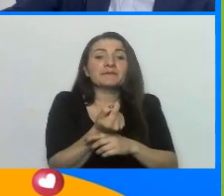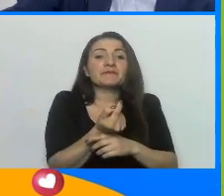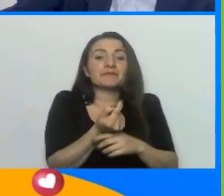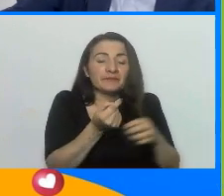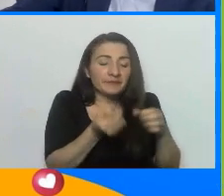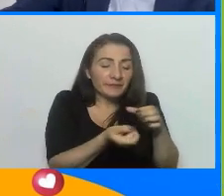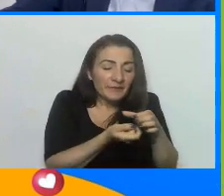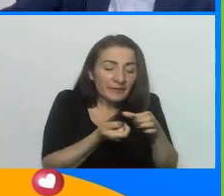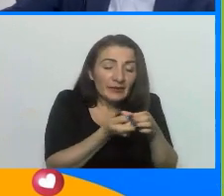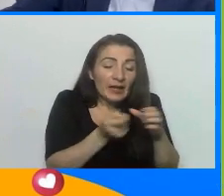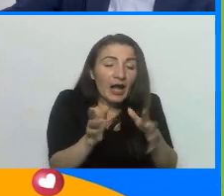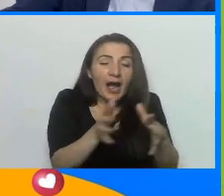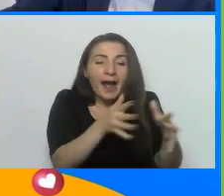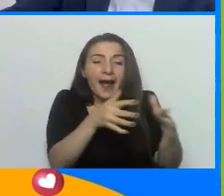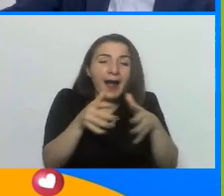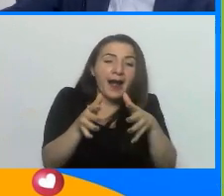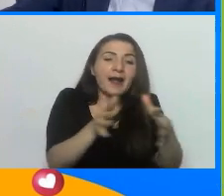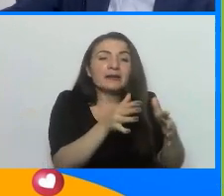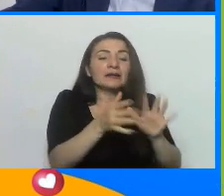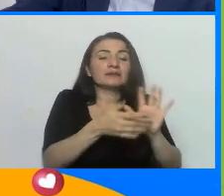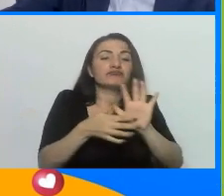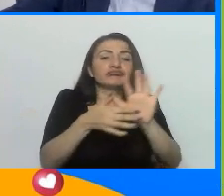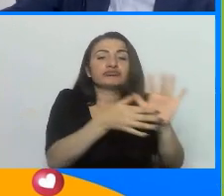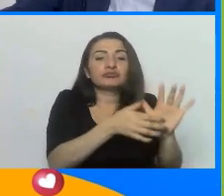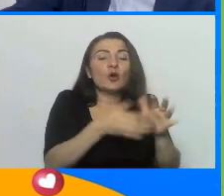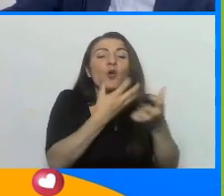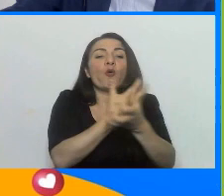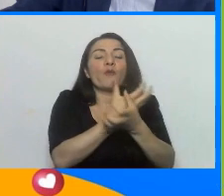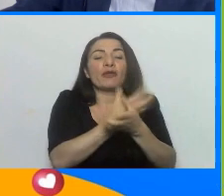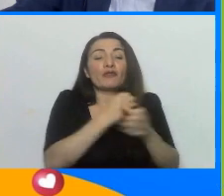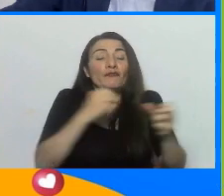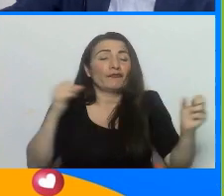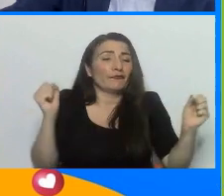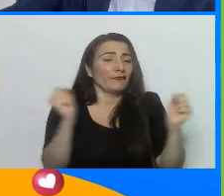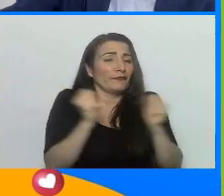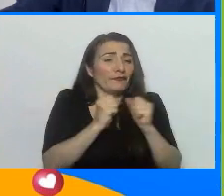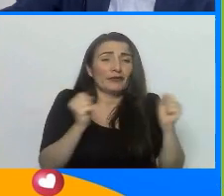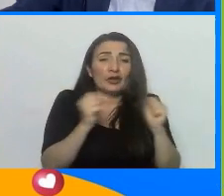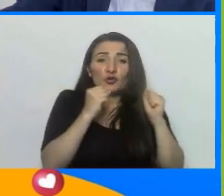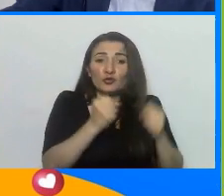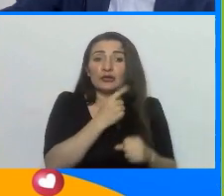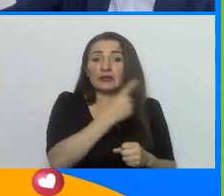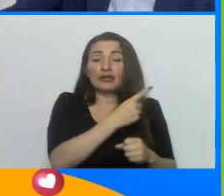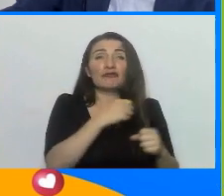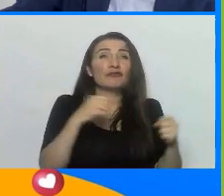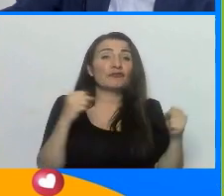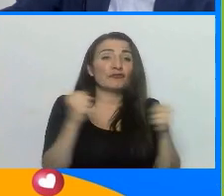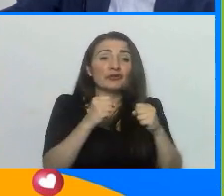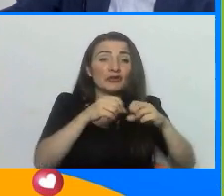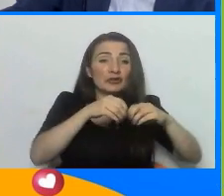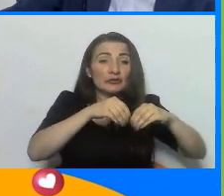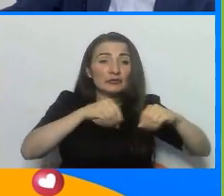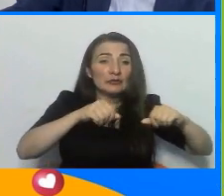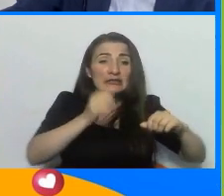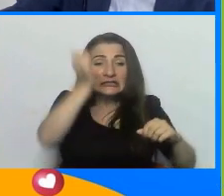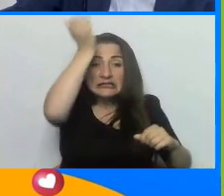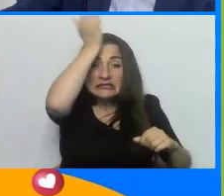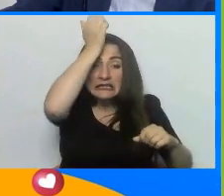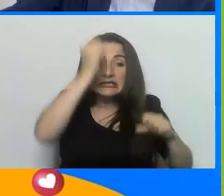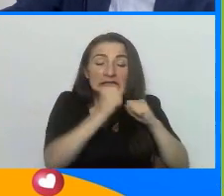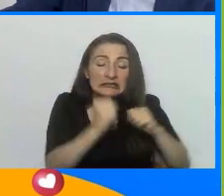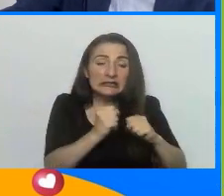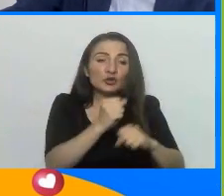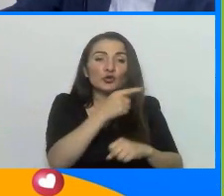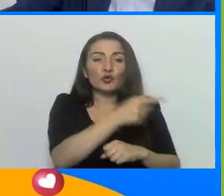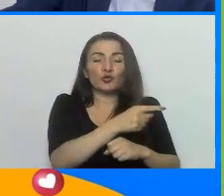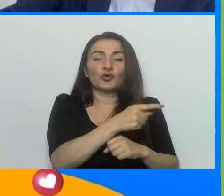hay algas, ¿sí? Porque es un ecosistema húmedo, frío, muy frío. Es tan frío que el suelo permanece congelado. Por eso una